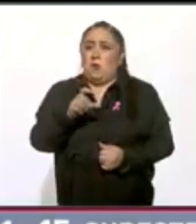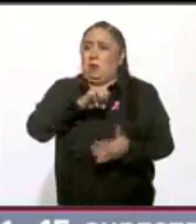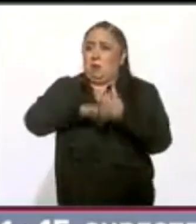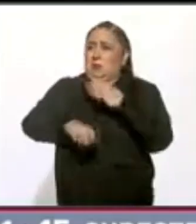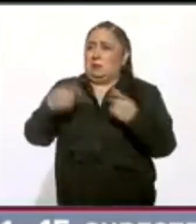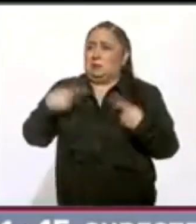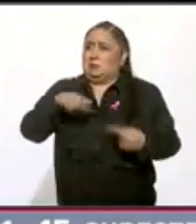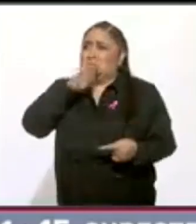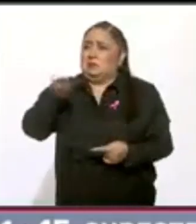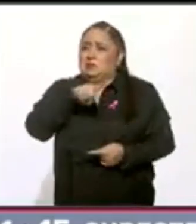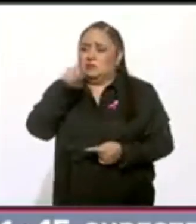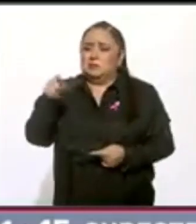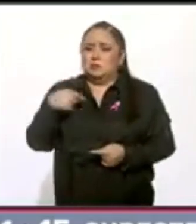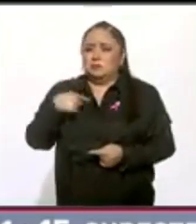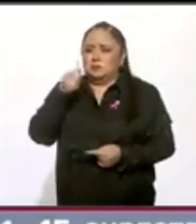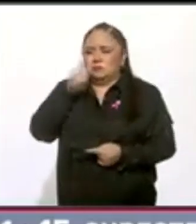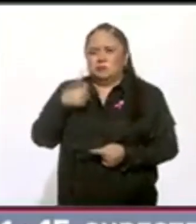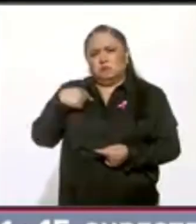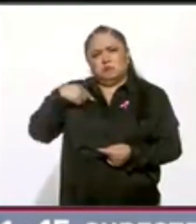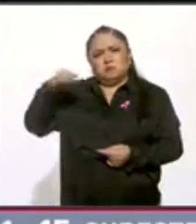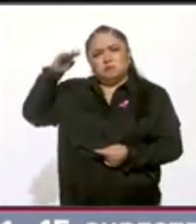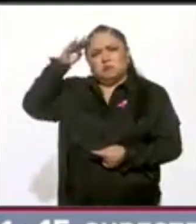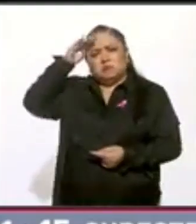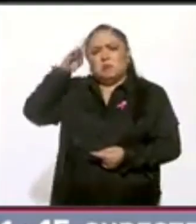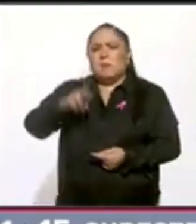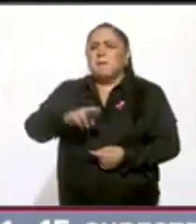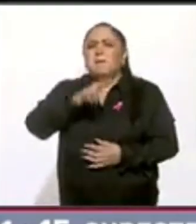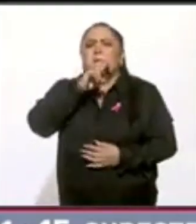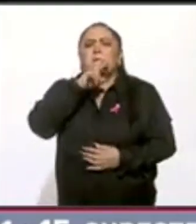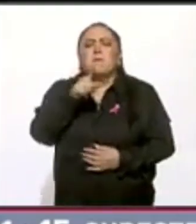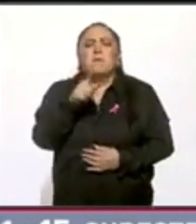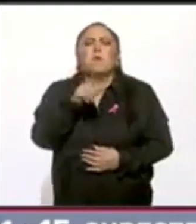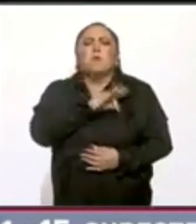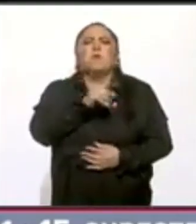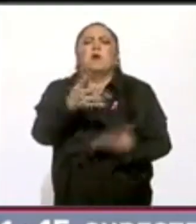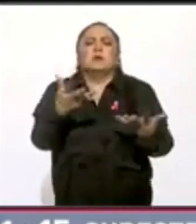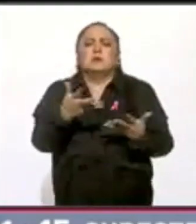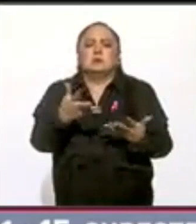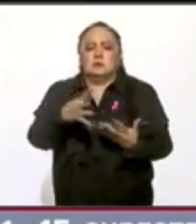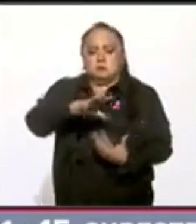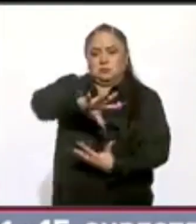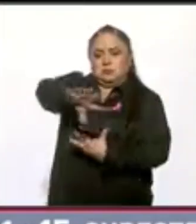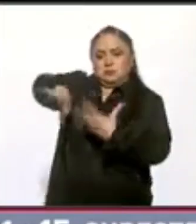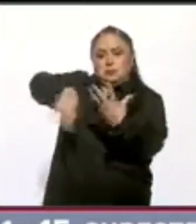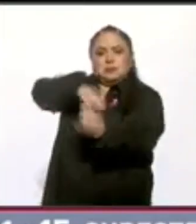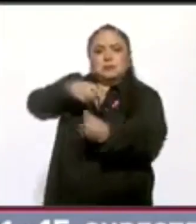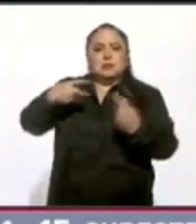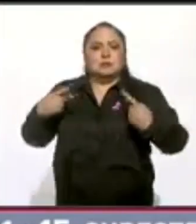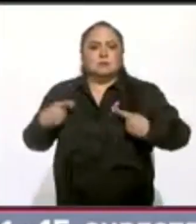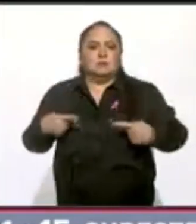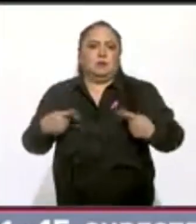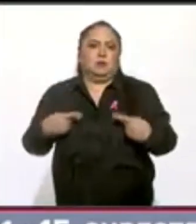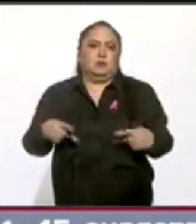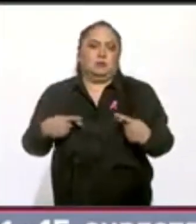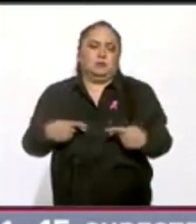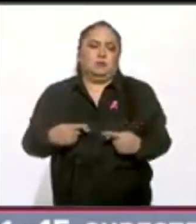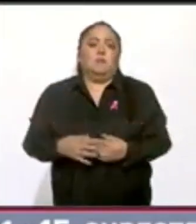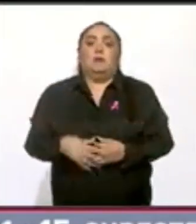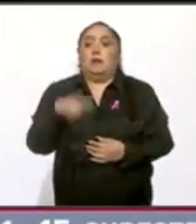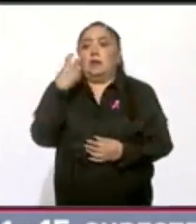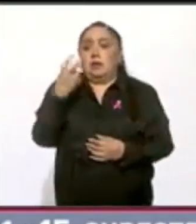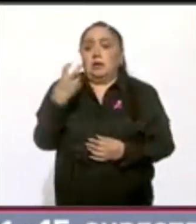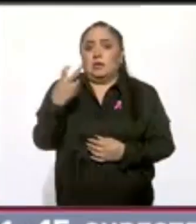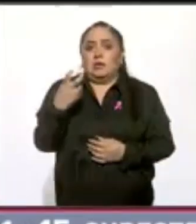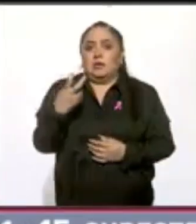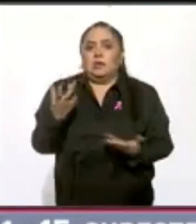esa, yo siempre he pensado que lo mejor que puede hacer uno es ponerse al lado de las víctimas y de la justicia. Y de esa manera